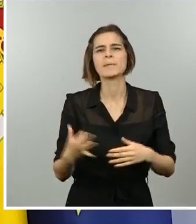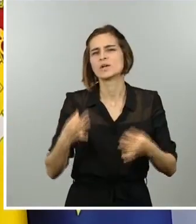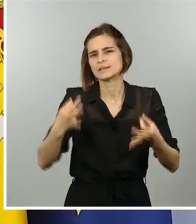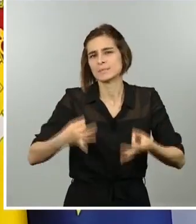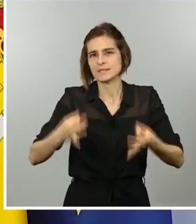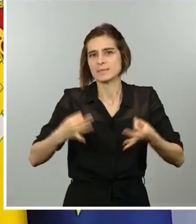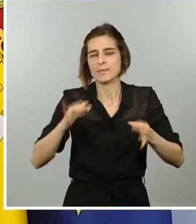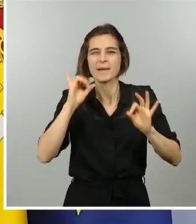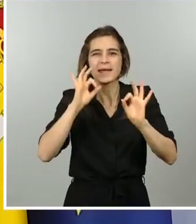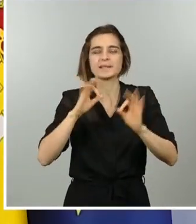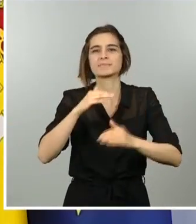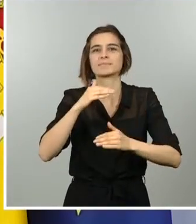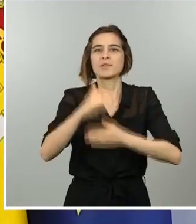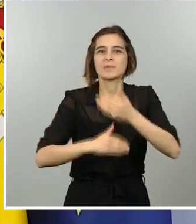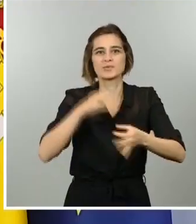esta misma orden